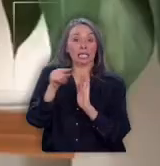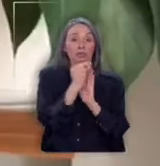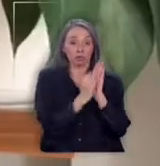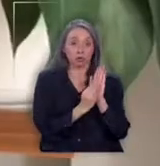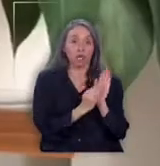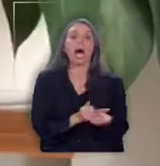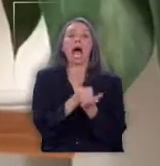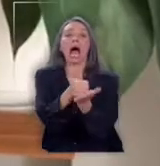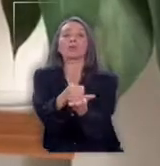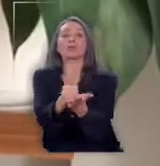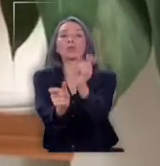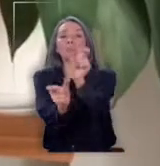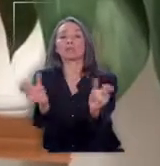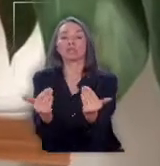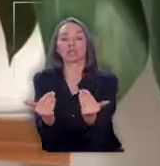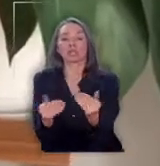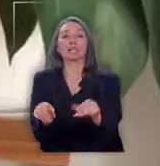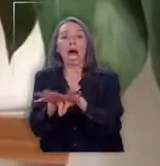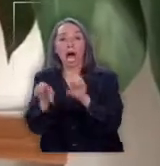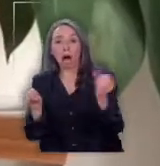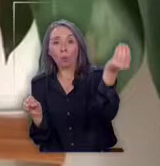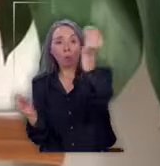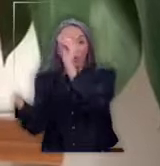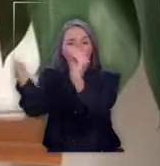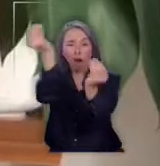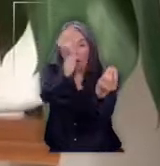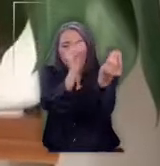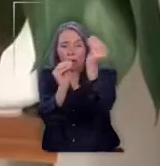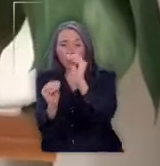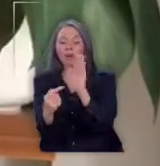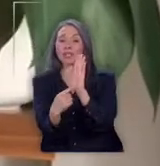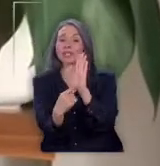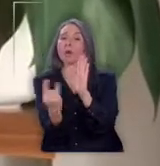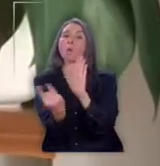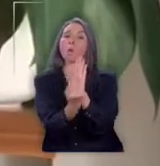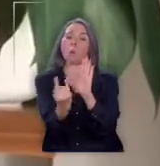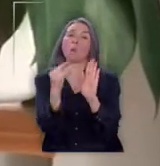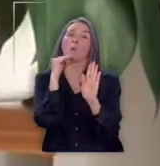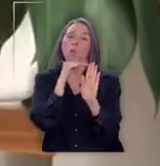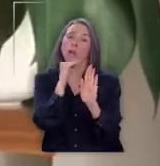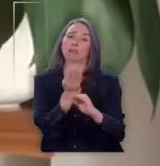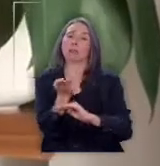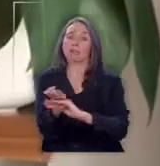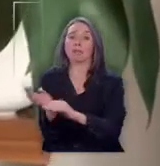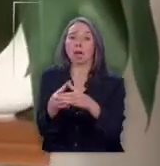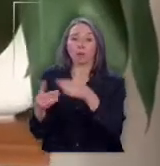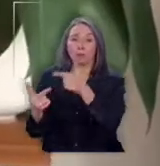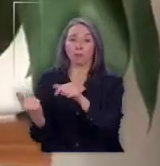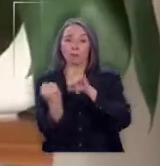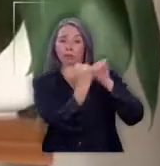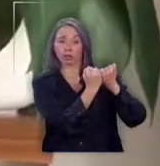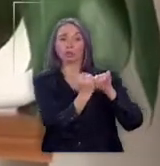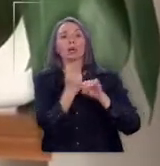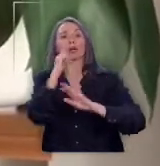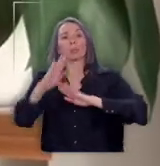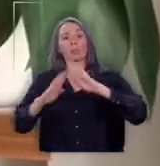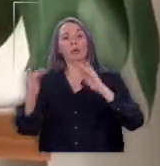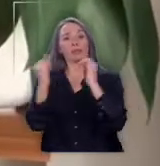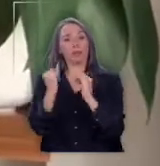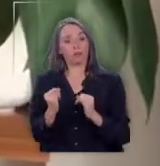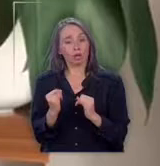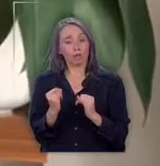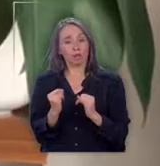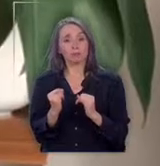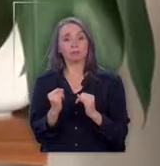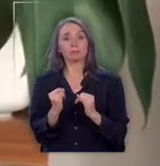necesitan el acuerdo que estamos construyendo es urgente y por lo mismo le queremos pedir a la posición que cuide las formas hacer